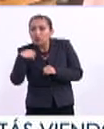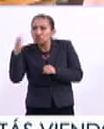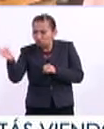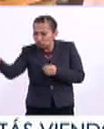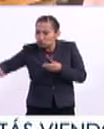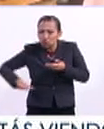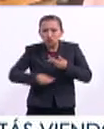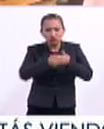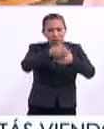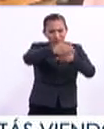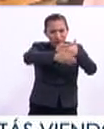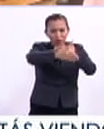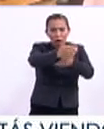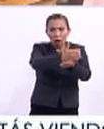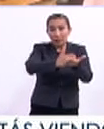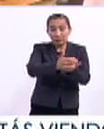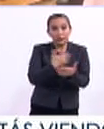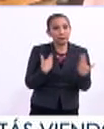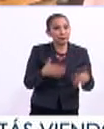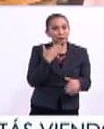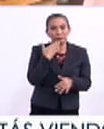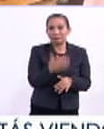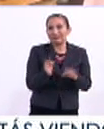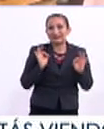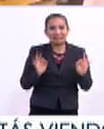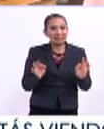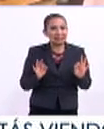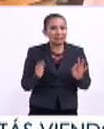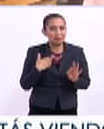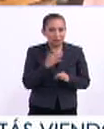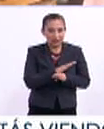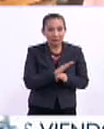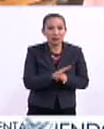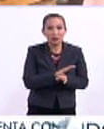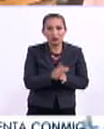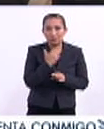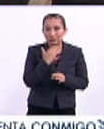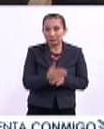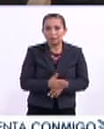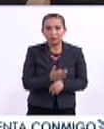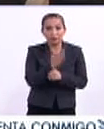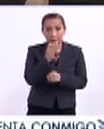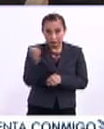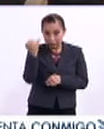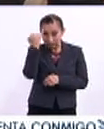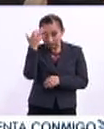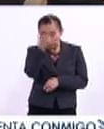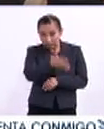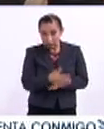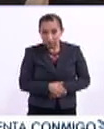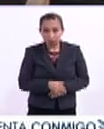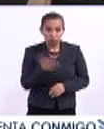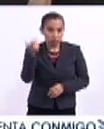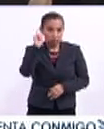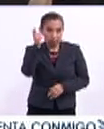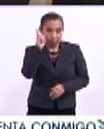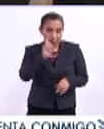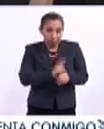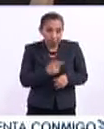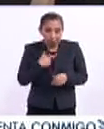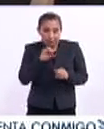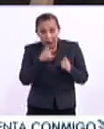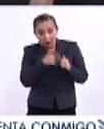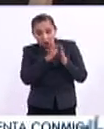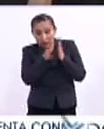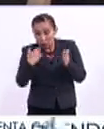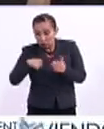nivel nacional, pues sí ahí sí hay, digamos, un beneficio económico. ¿Y esa es la idea? Pues ojalá algún día con algunos de